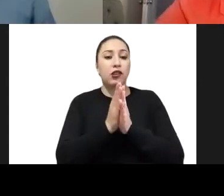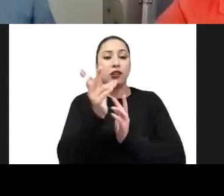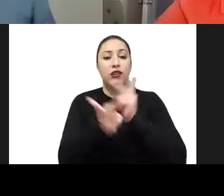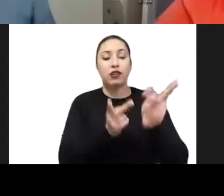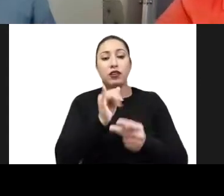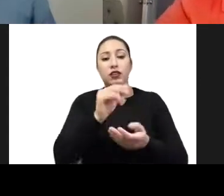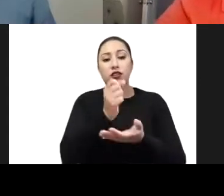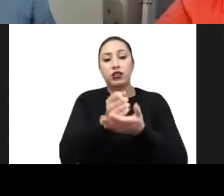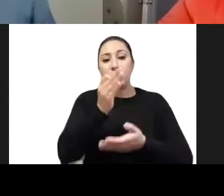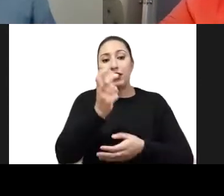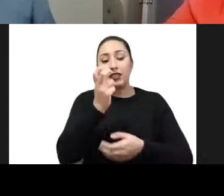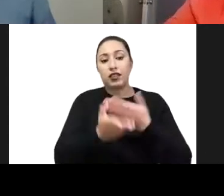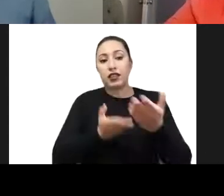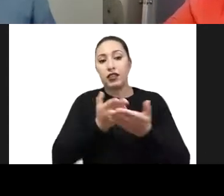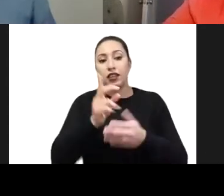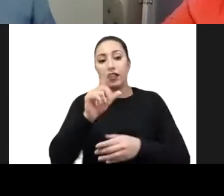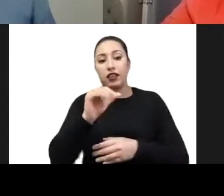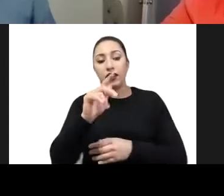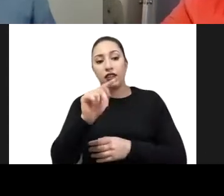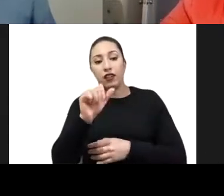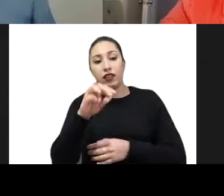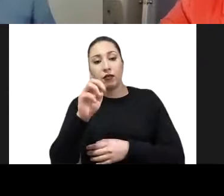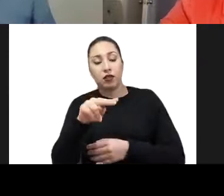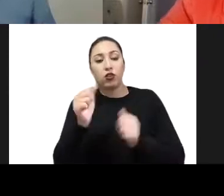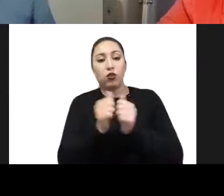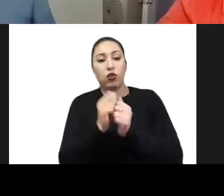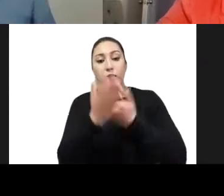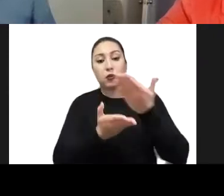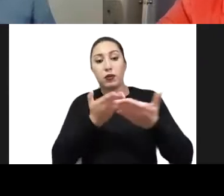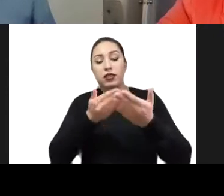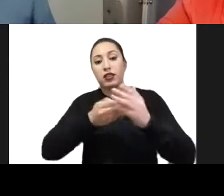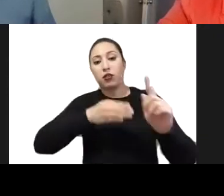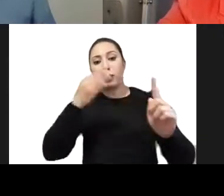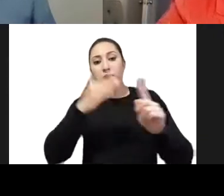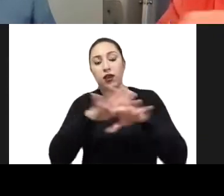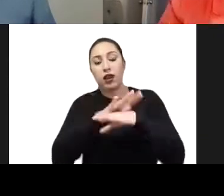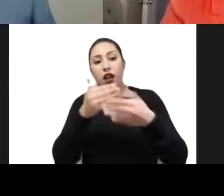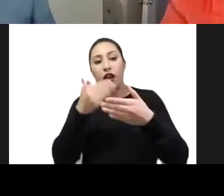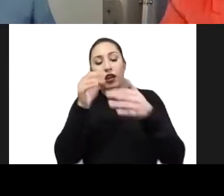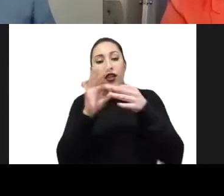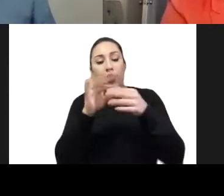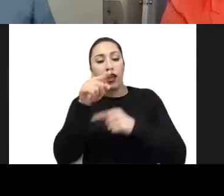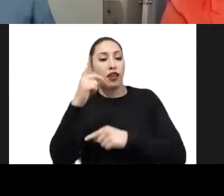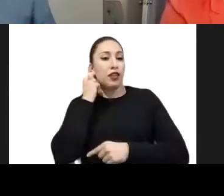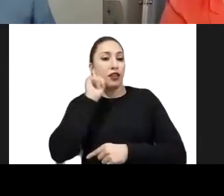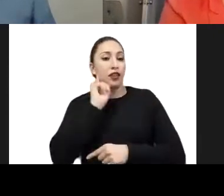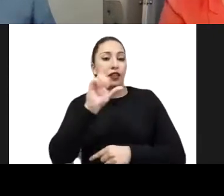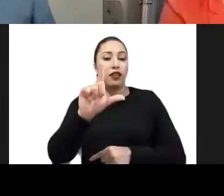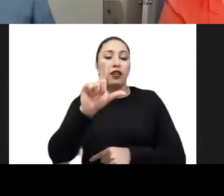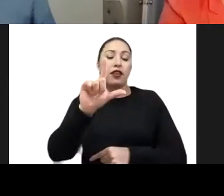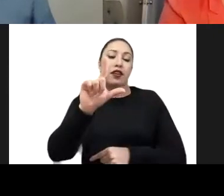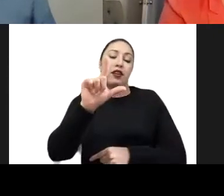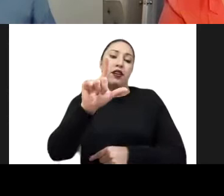aprobación del dictamen en cuestión con las modificaciones ya especificadas por la diputada Clavel. Y le pido a la